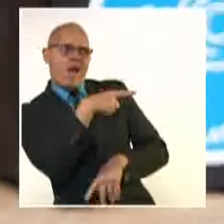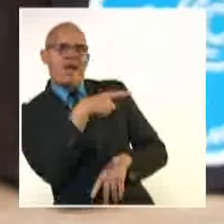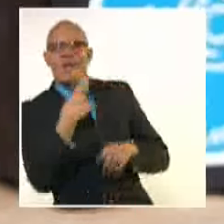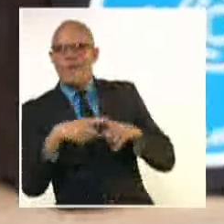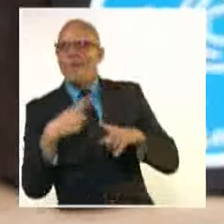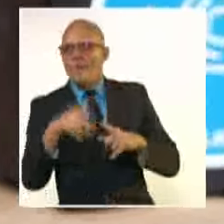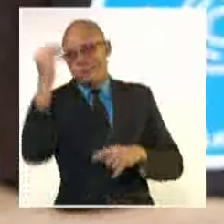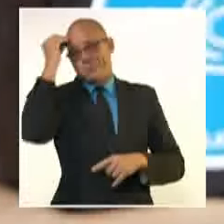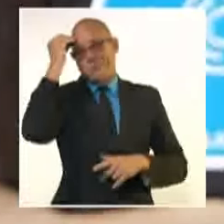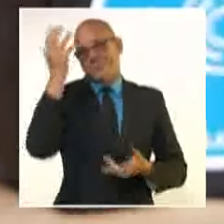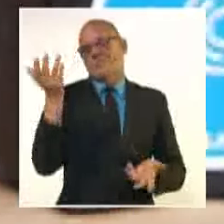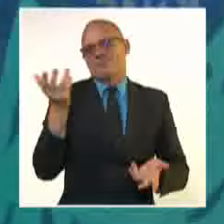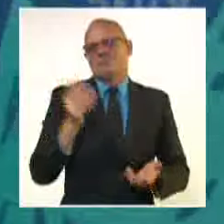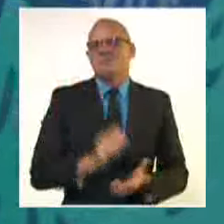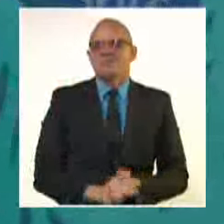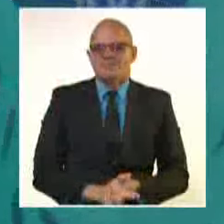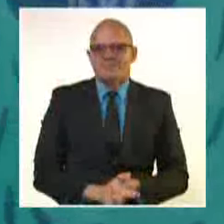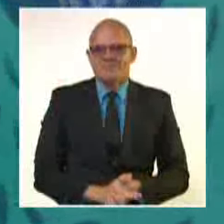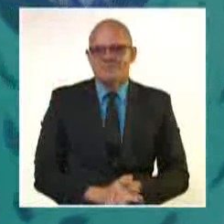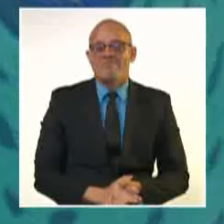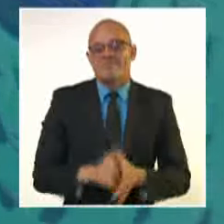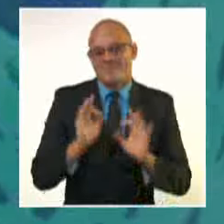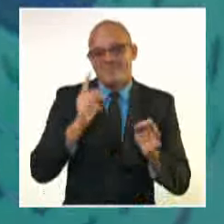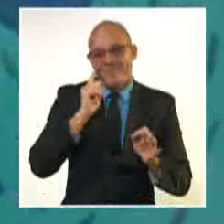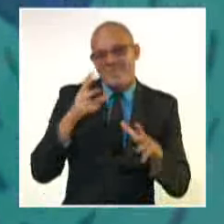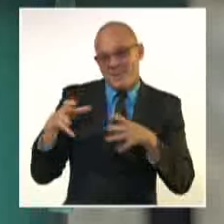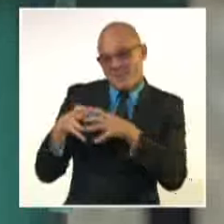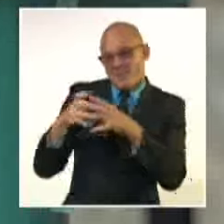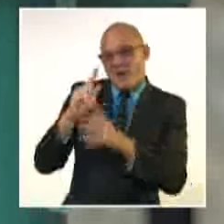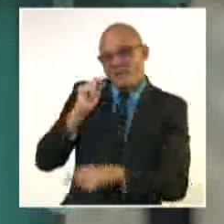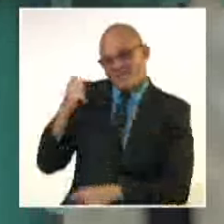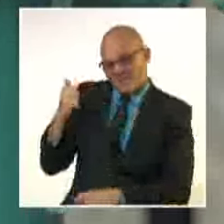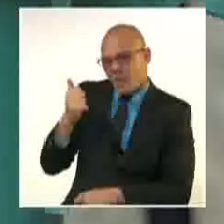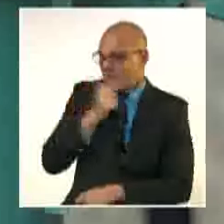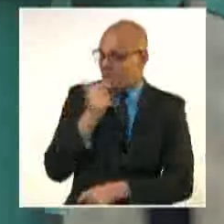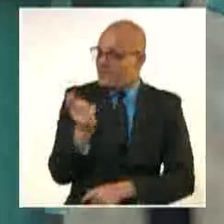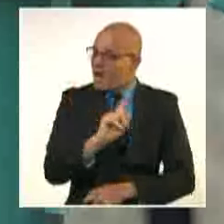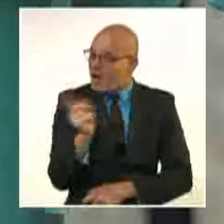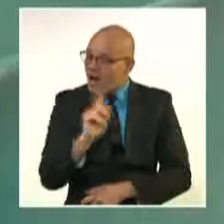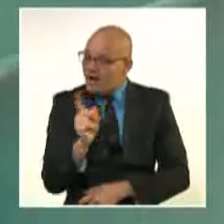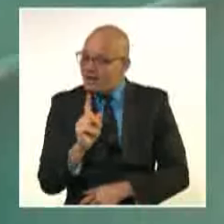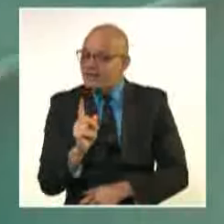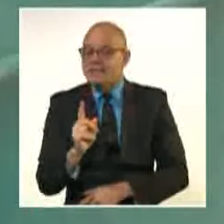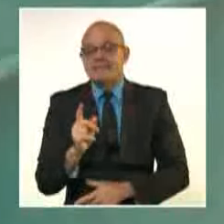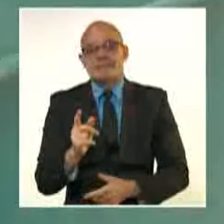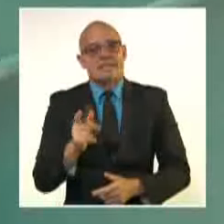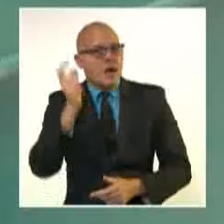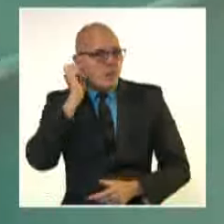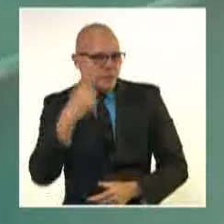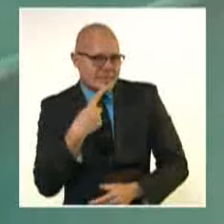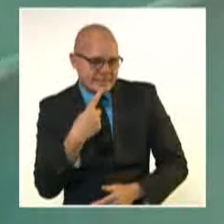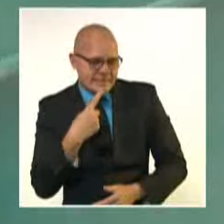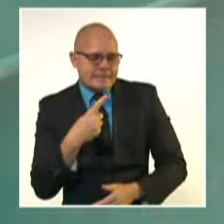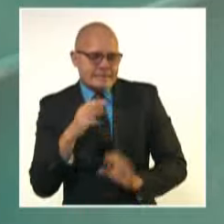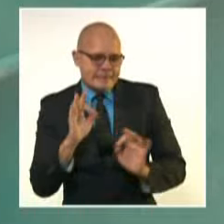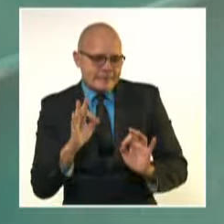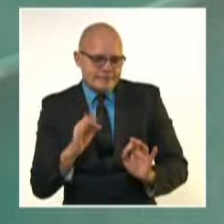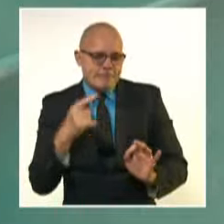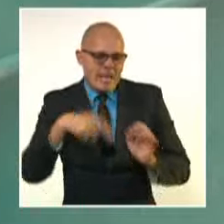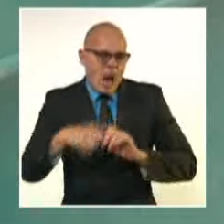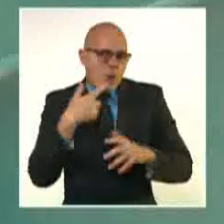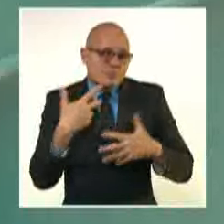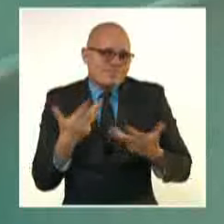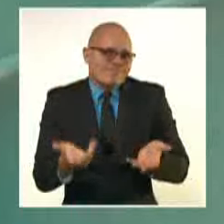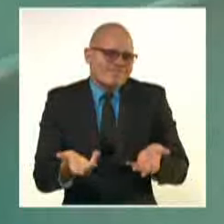Mina. Lograr cada uno de estos proyectos es un reto constante para el equipo. Justamente el mayor que tenemos es de